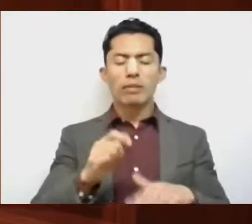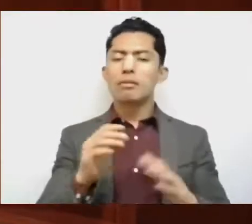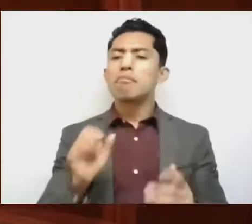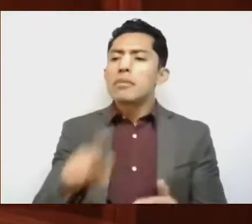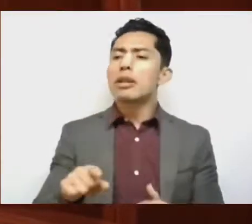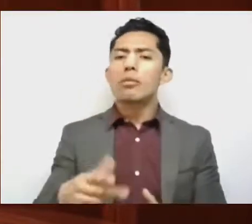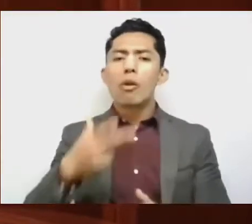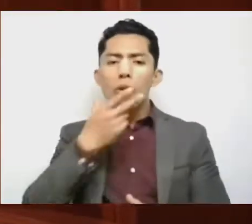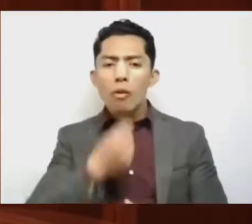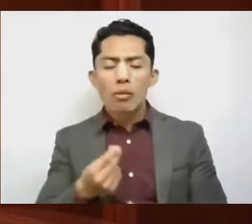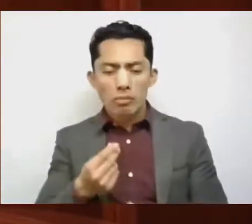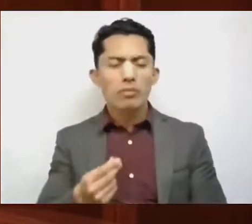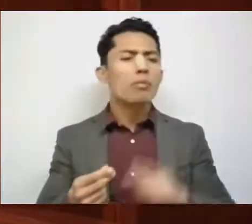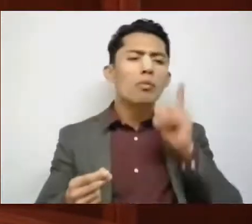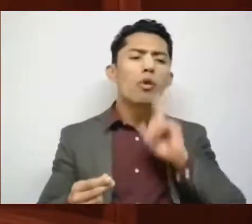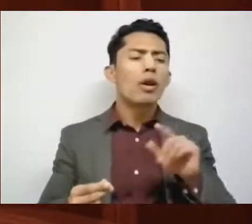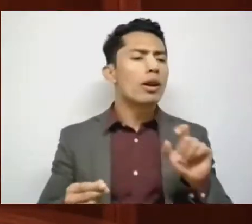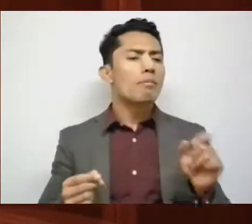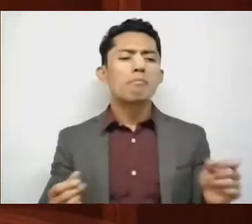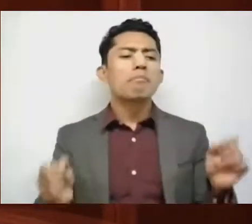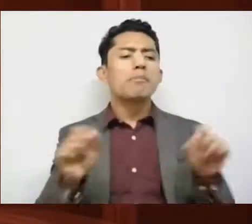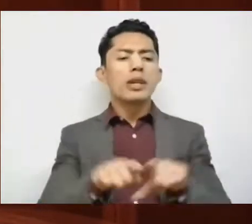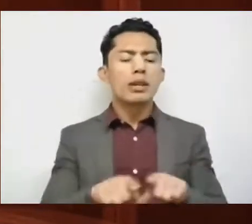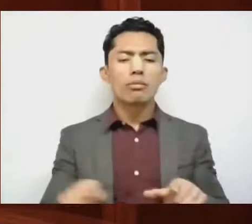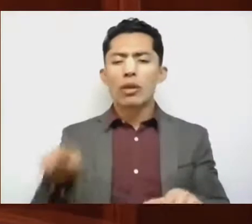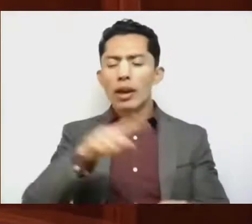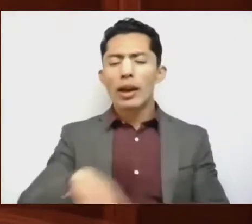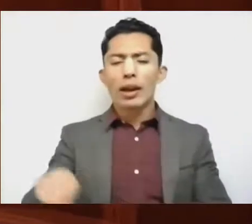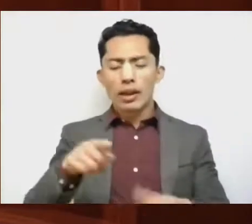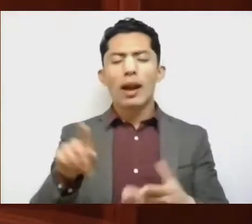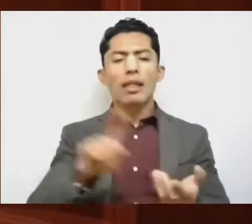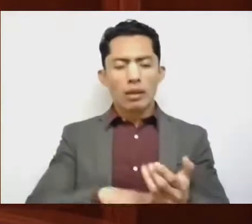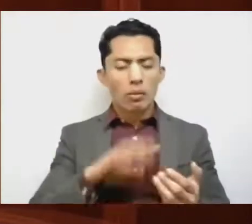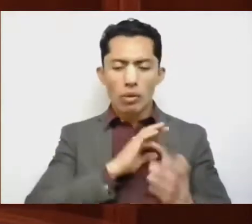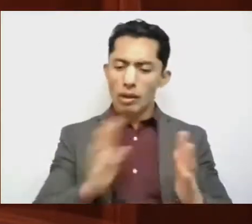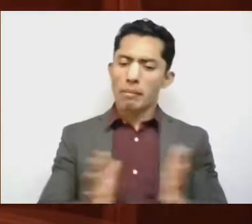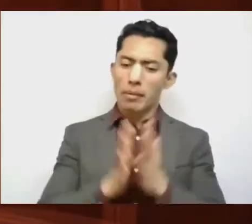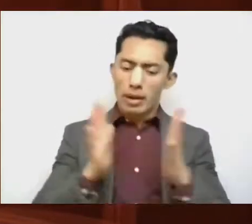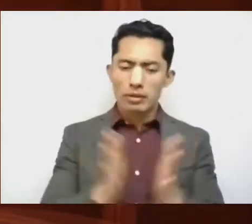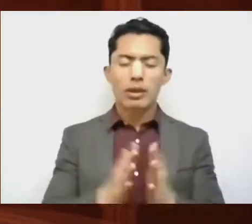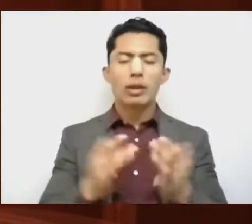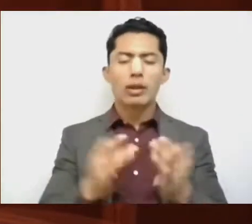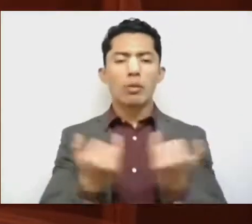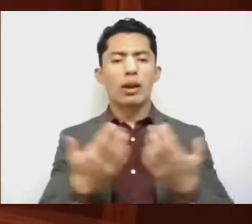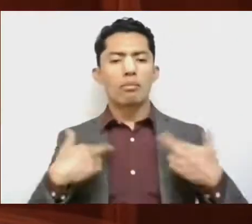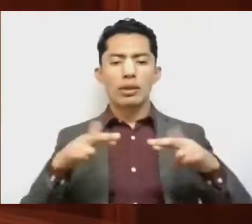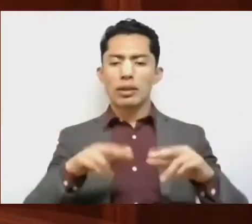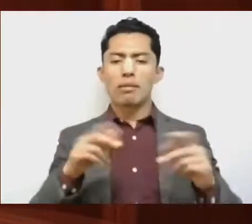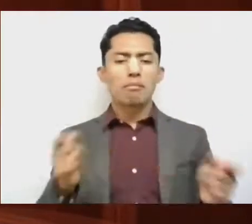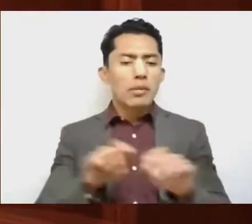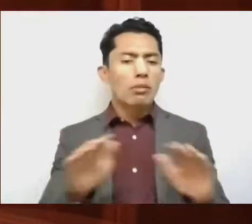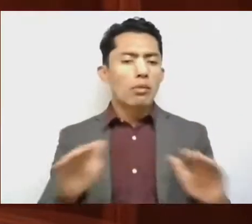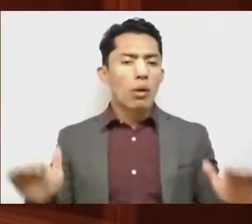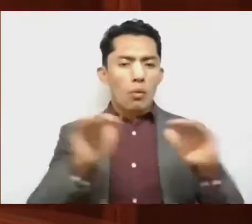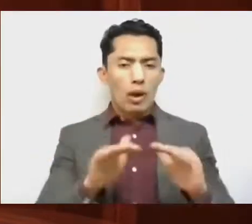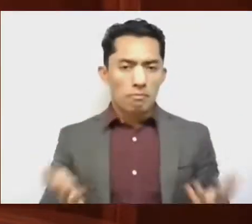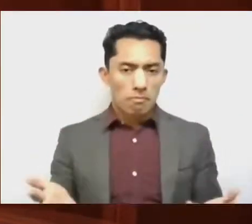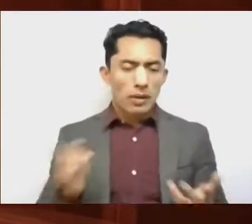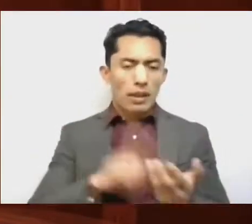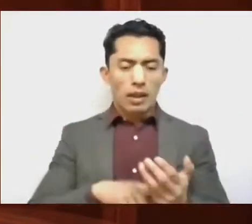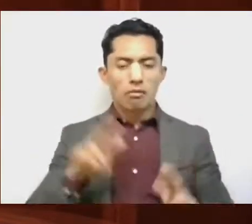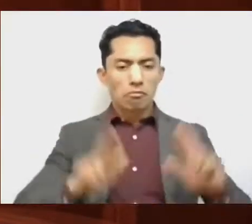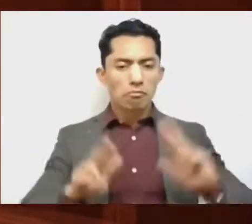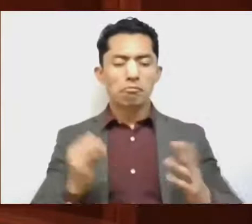hombres, las mujeres en toda su diversidad tengan una participación y representación igualitaria en la vida democrática de